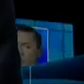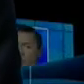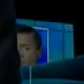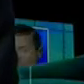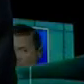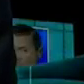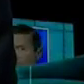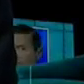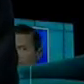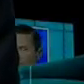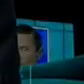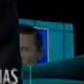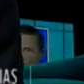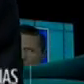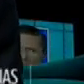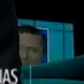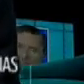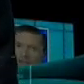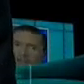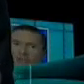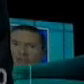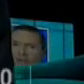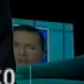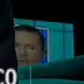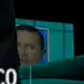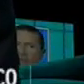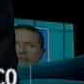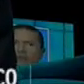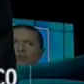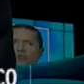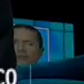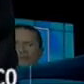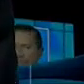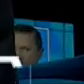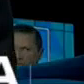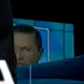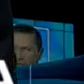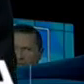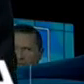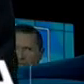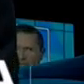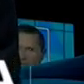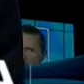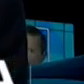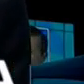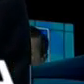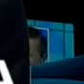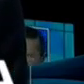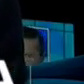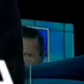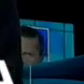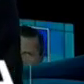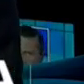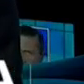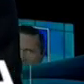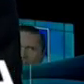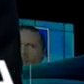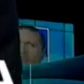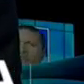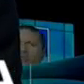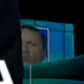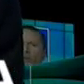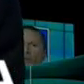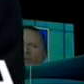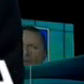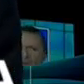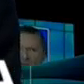Ha sido un año difícil en gran parte del mundo por la pandemia. En el caso de México, que ya ocupa el tercer lugar con más muertes, el panorama no es alentador. Agosto